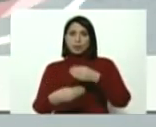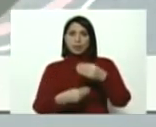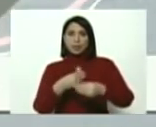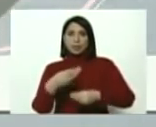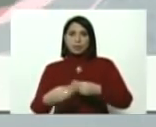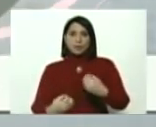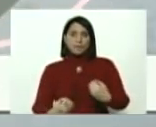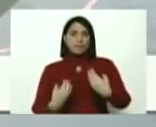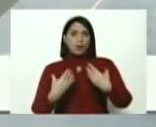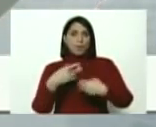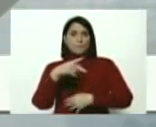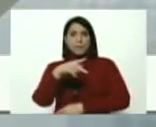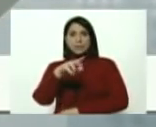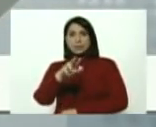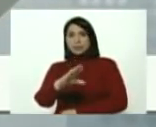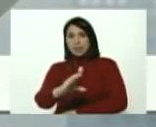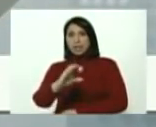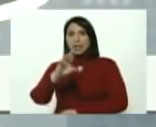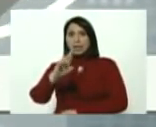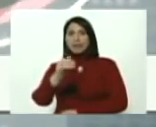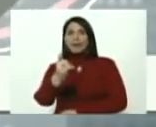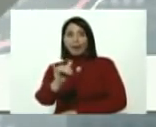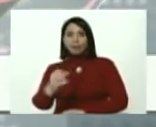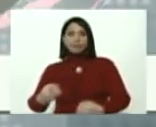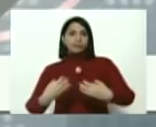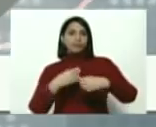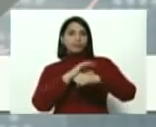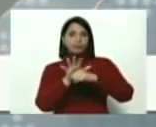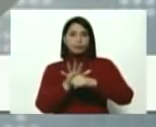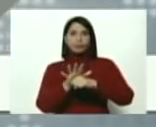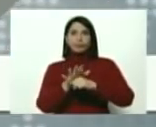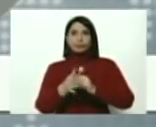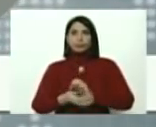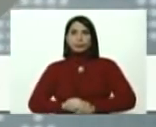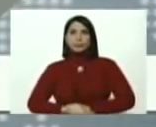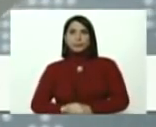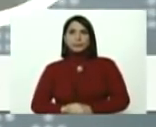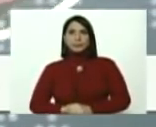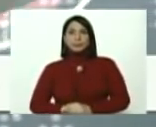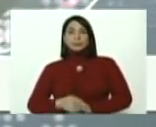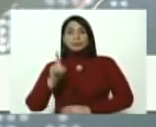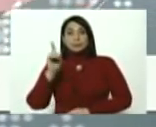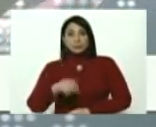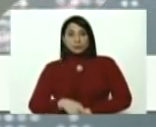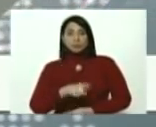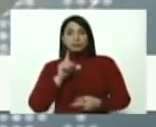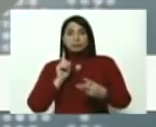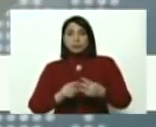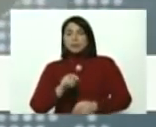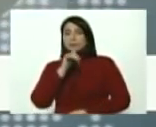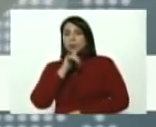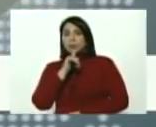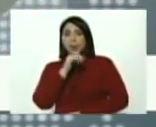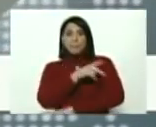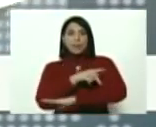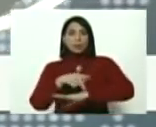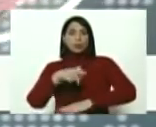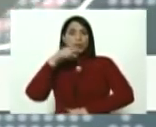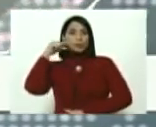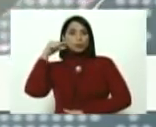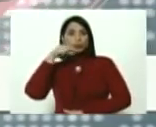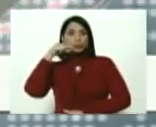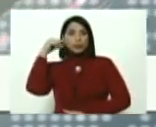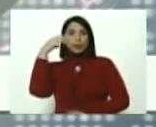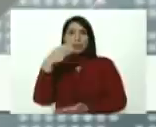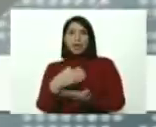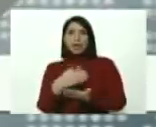la prueba de PCR que tenía una infección por COVID-19. También debemos reportar que de la parroquia Sucre, de